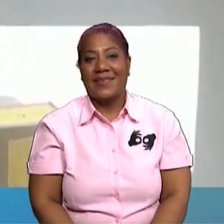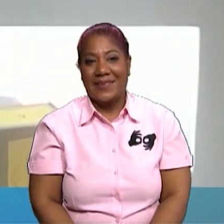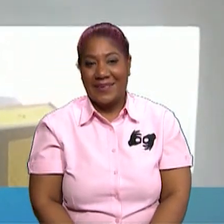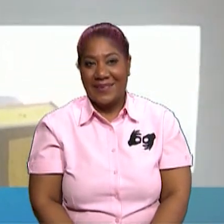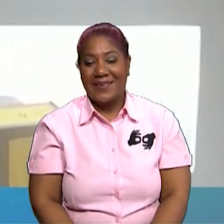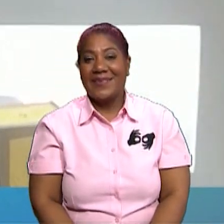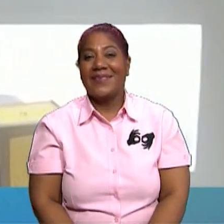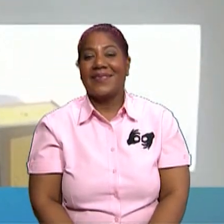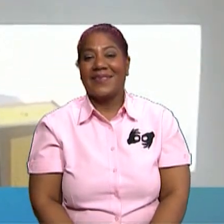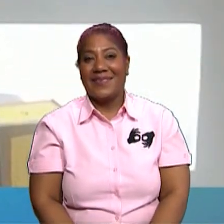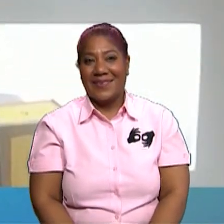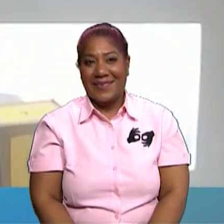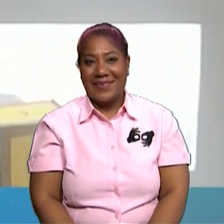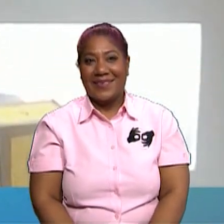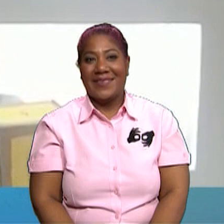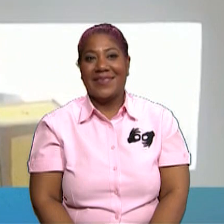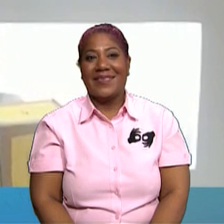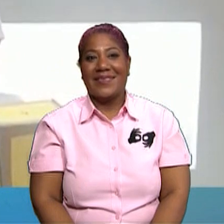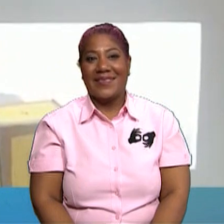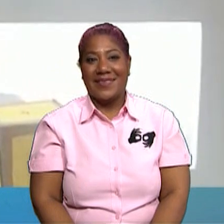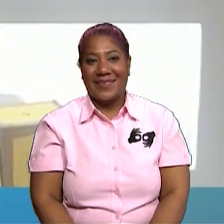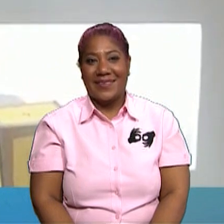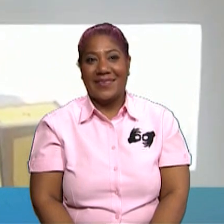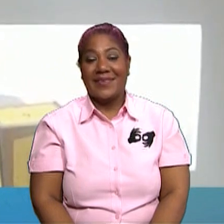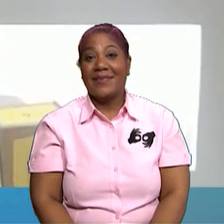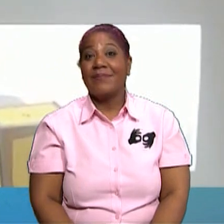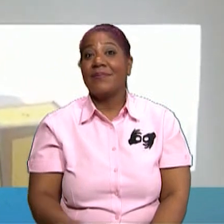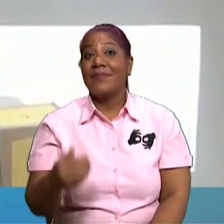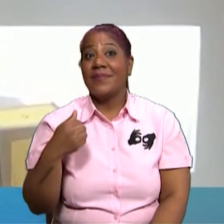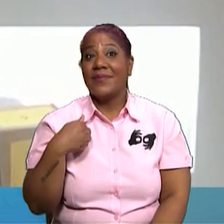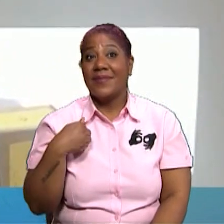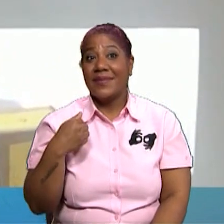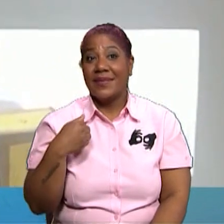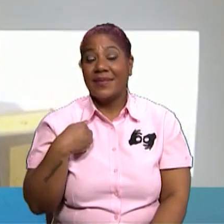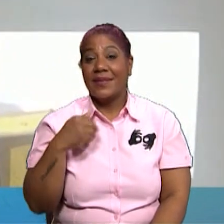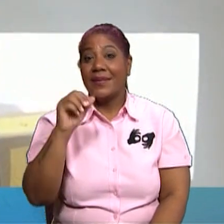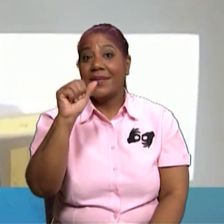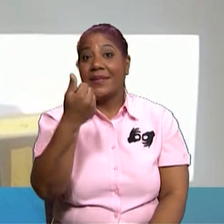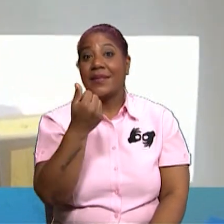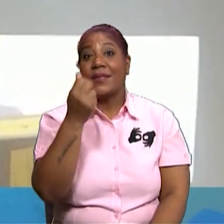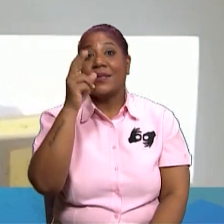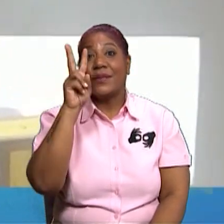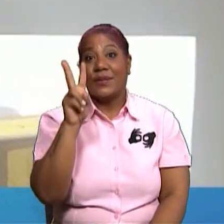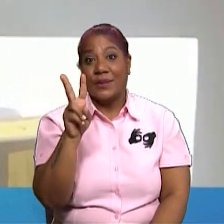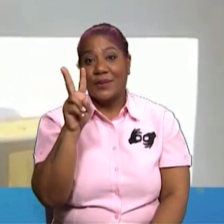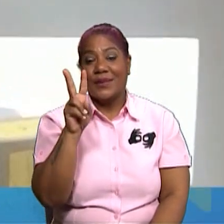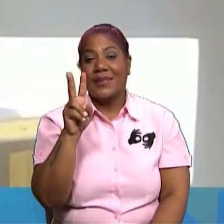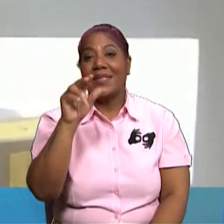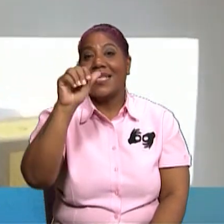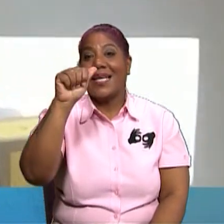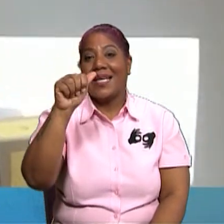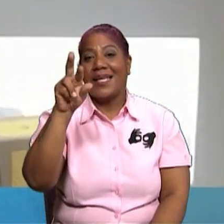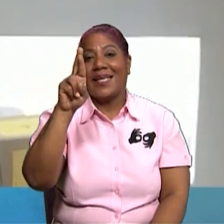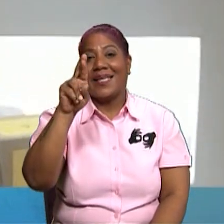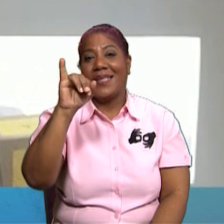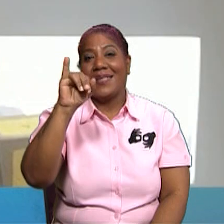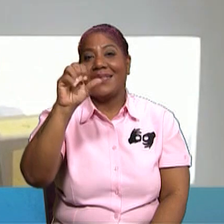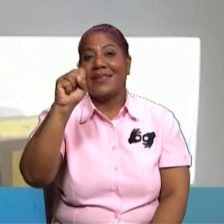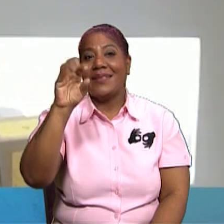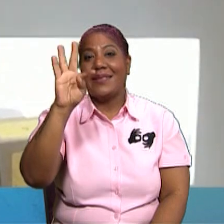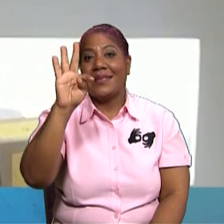7, 8. 8 vértices. Tiene 12 aristas, 4 de